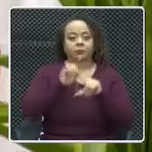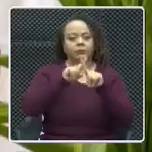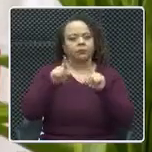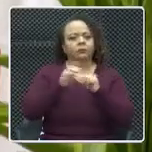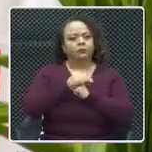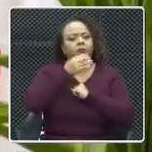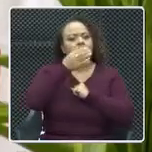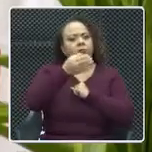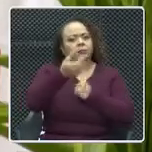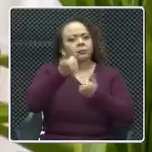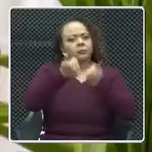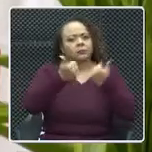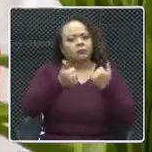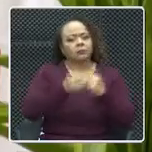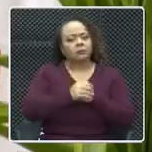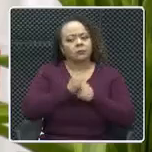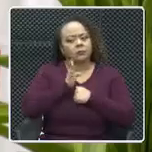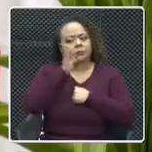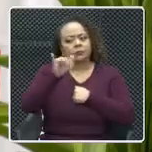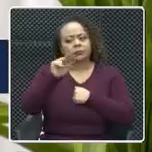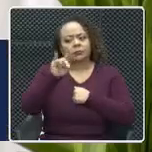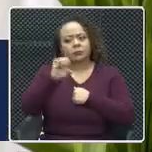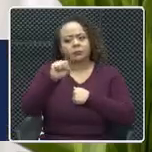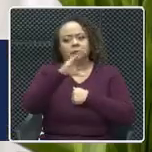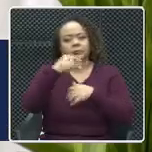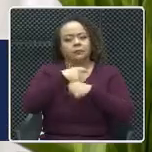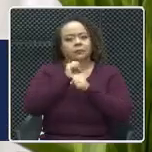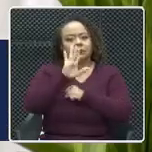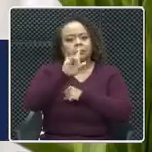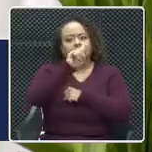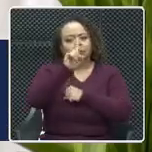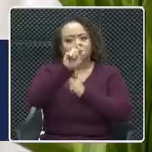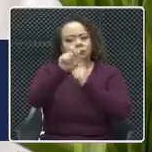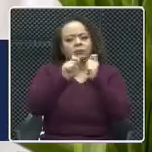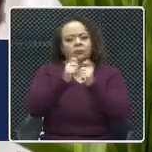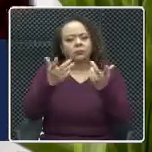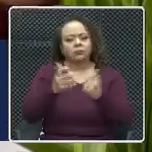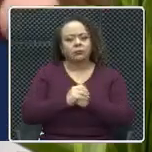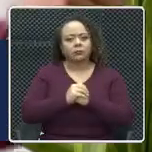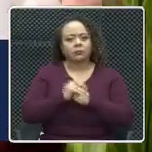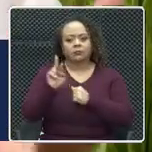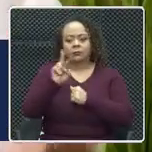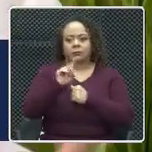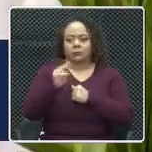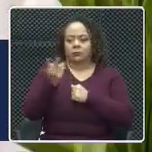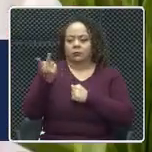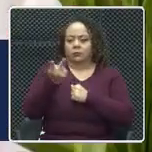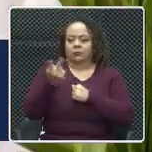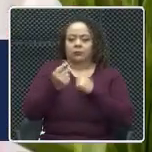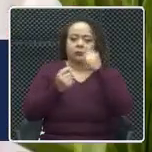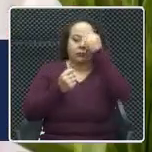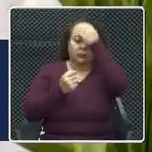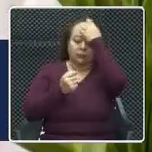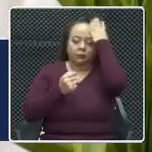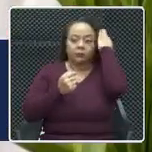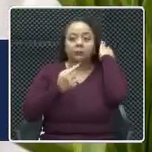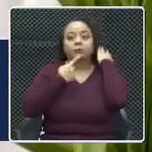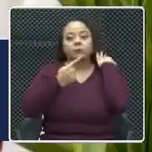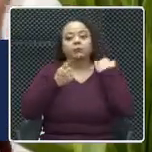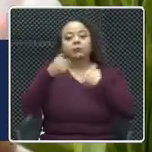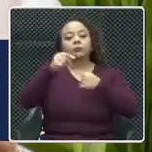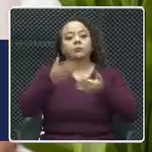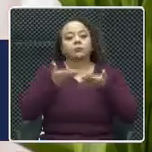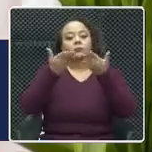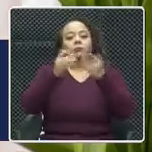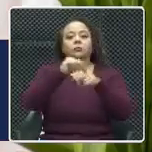es la recomendación? Recurra al IMSS y haga su consulta puntual. Las compañeras han dicho que han estado